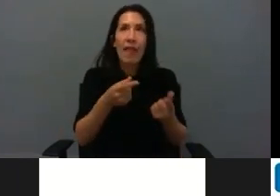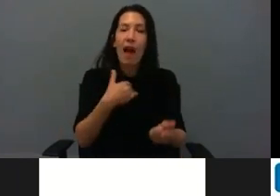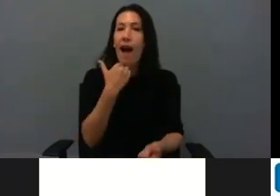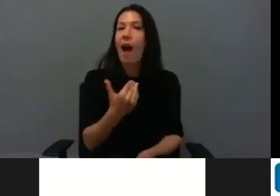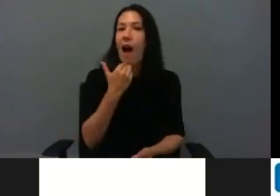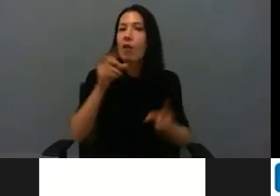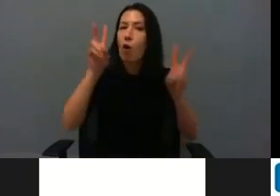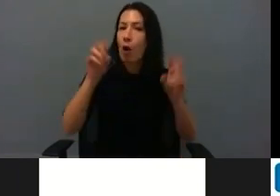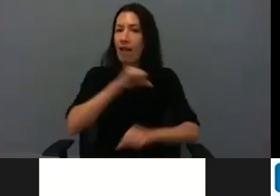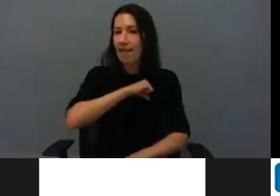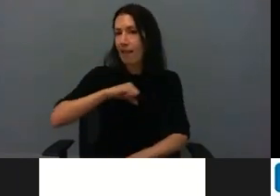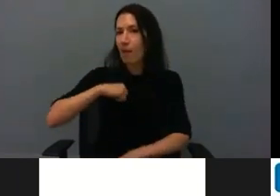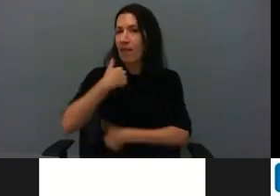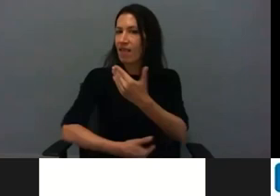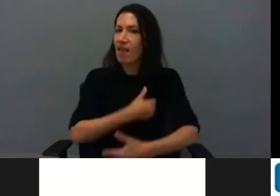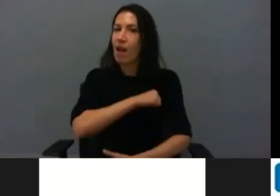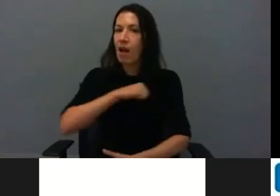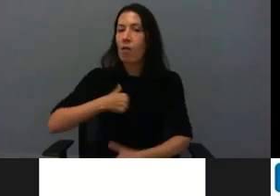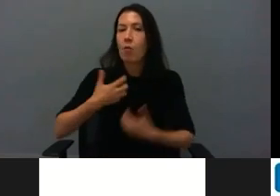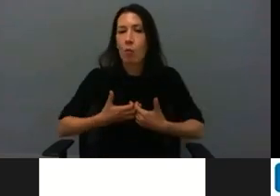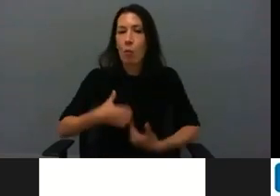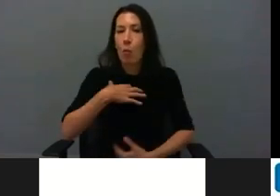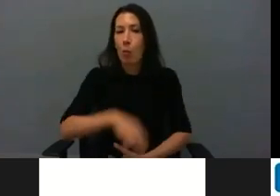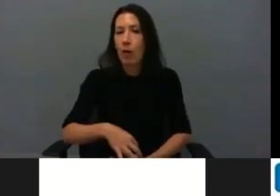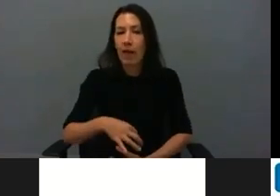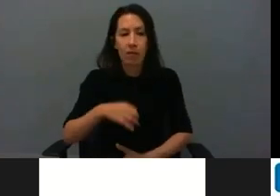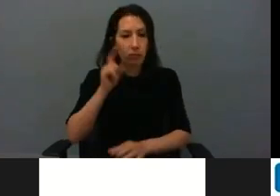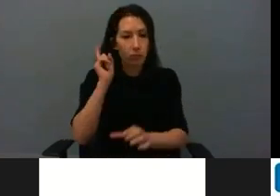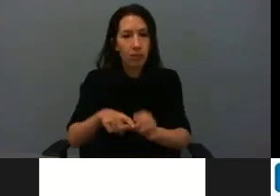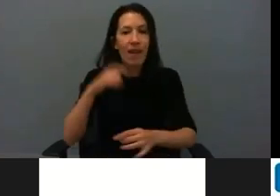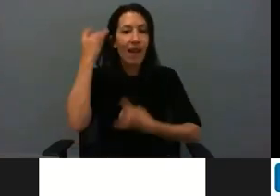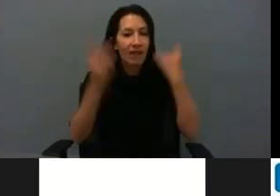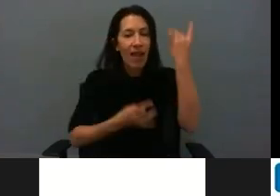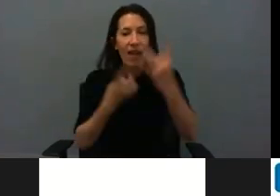una cierta autonomía en diferentes actividades cotidianas.